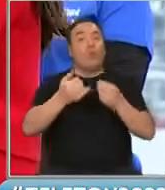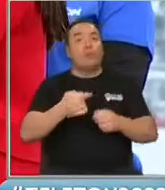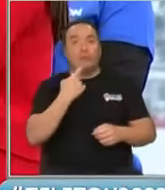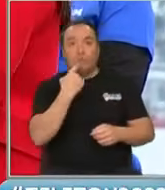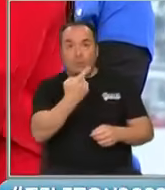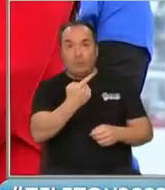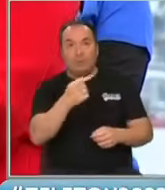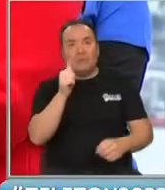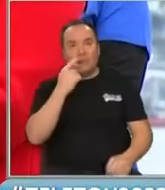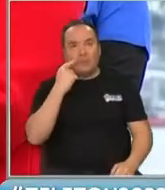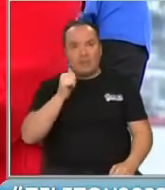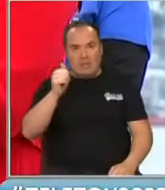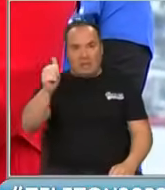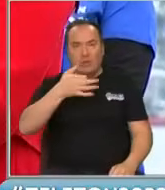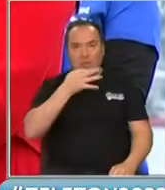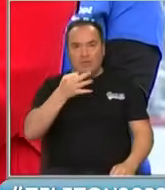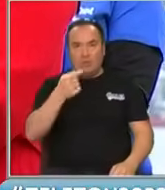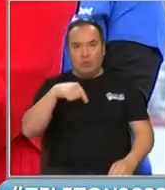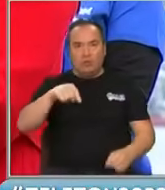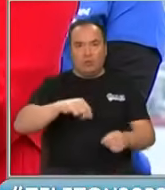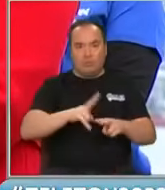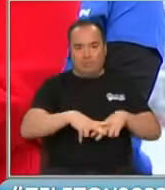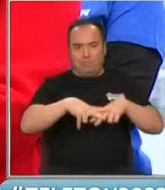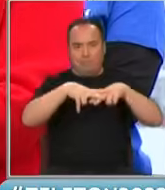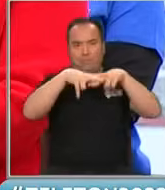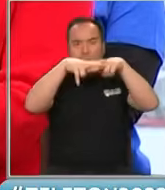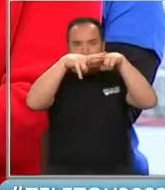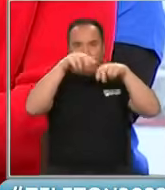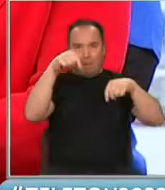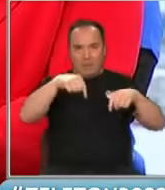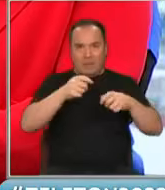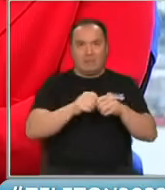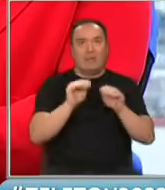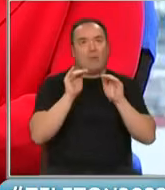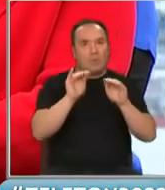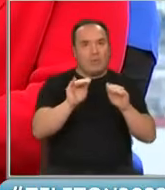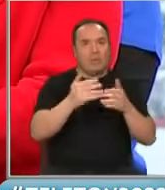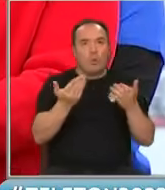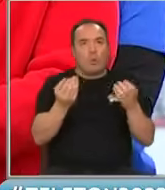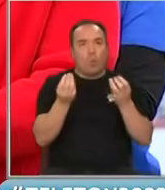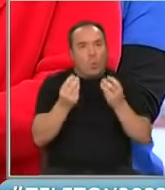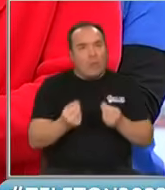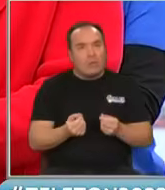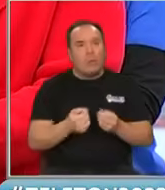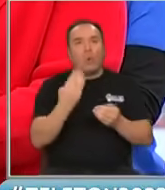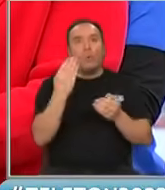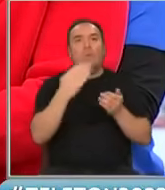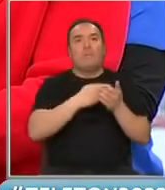Amanda. Bueno, el monto que logramos reunir para esta hermosa campaña es